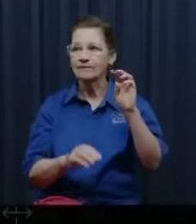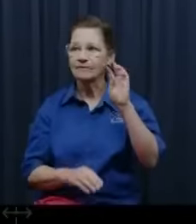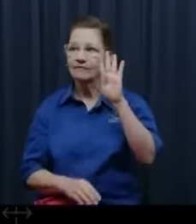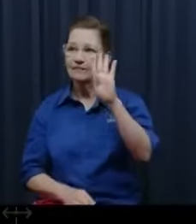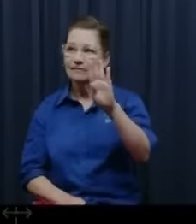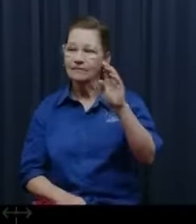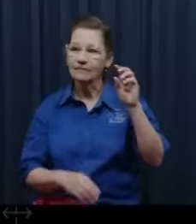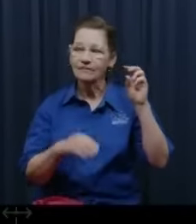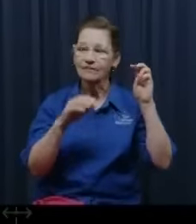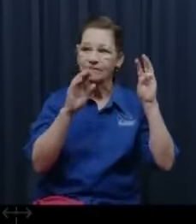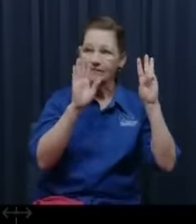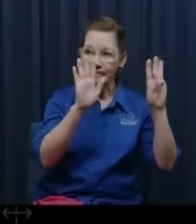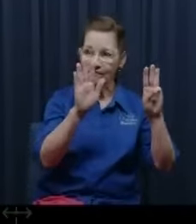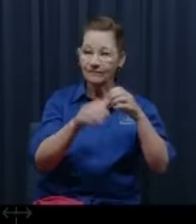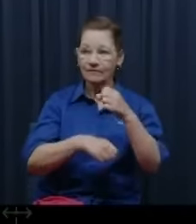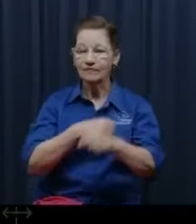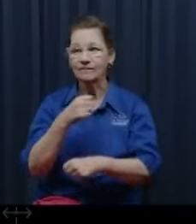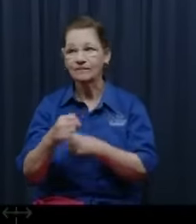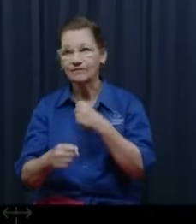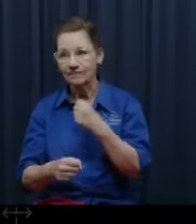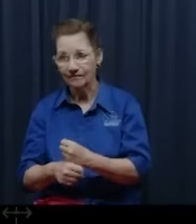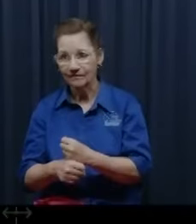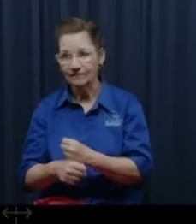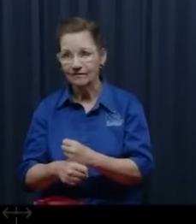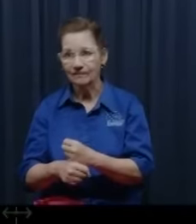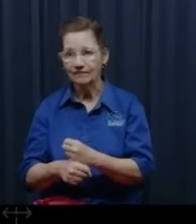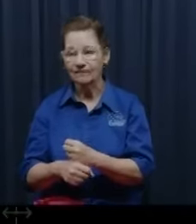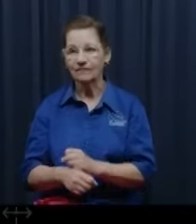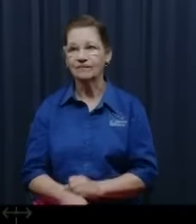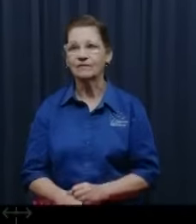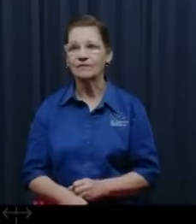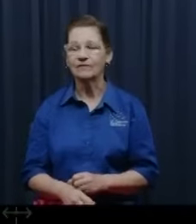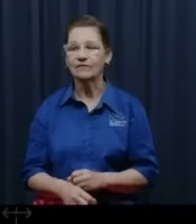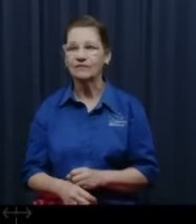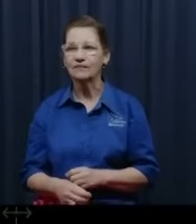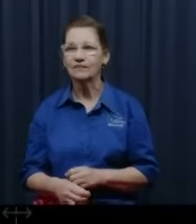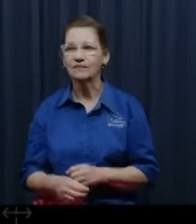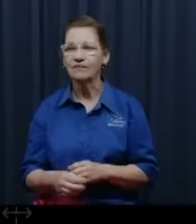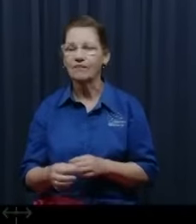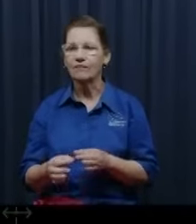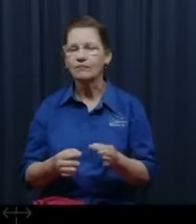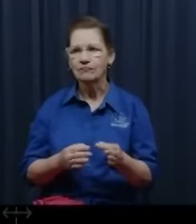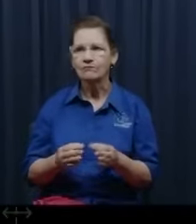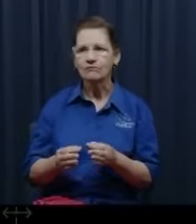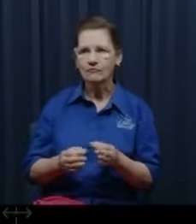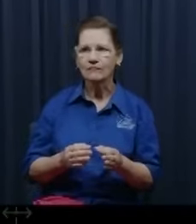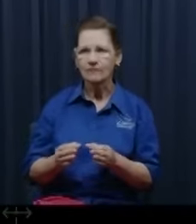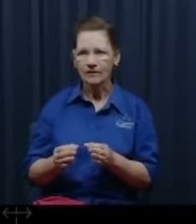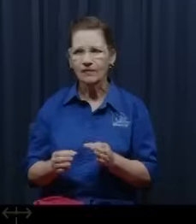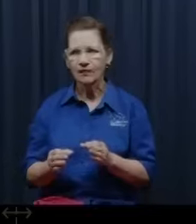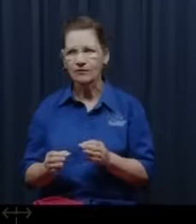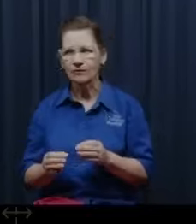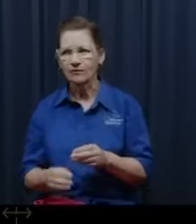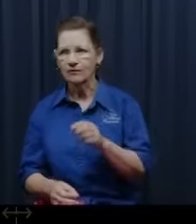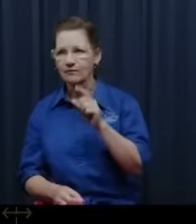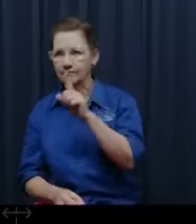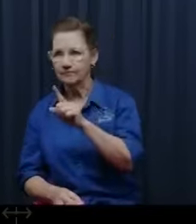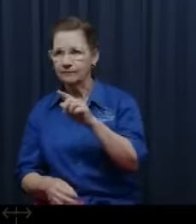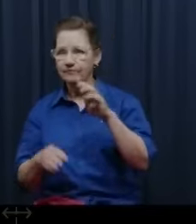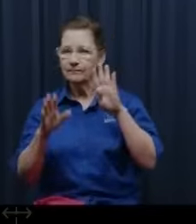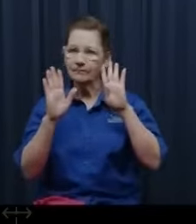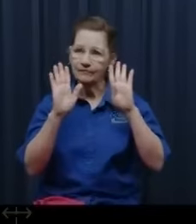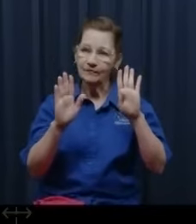años eh contándoles con el calendario gregoriano que es el que nosotros utilizamos 1948